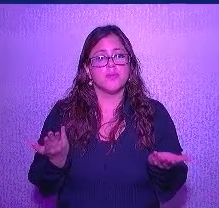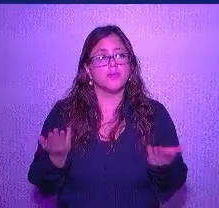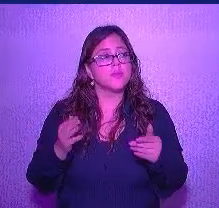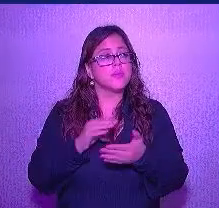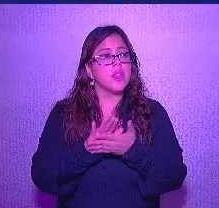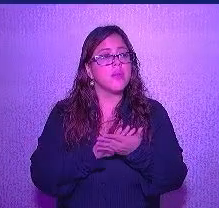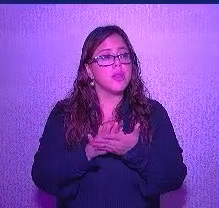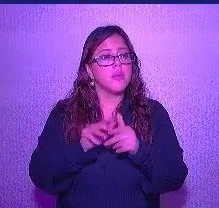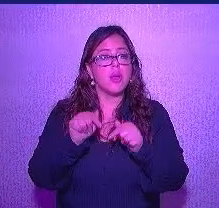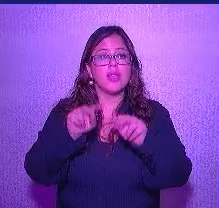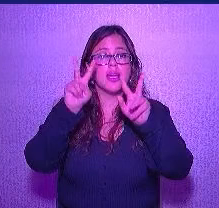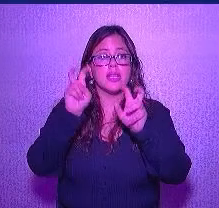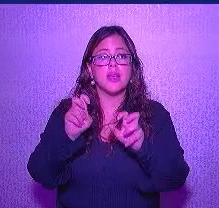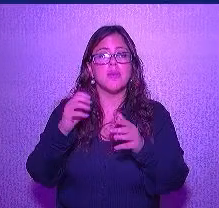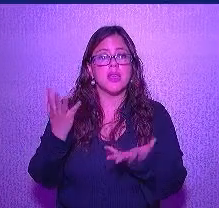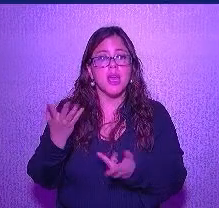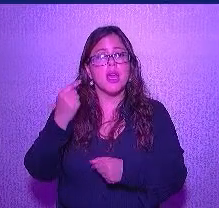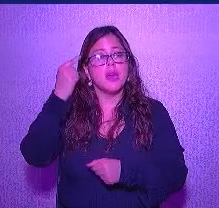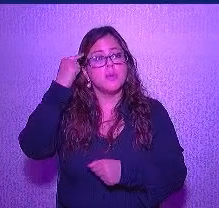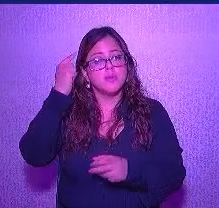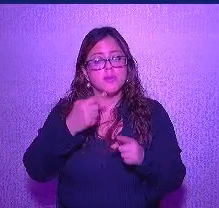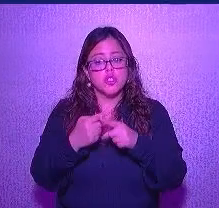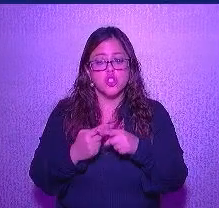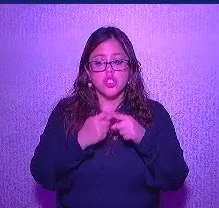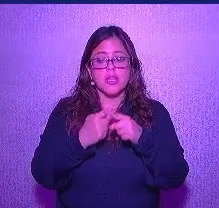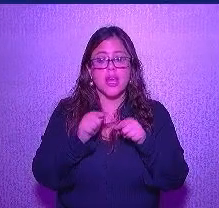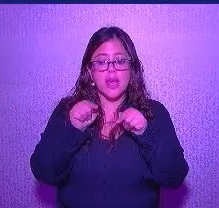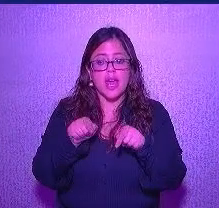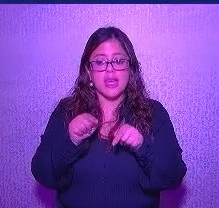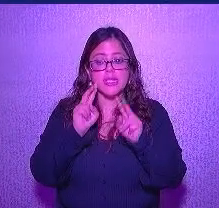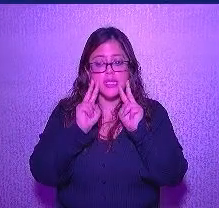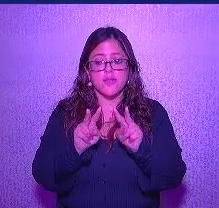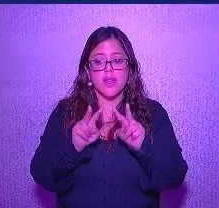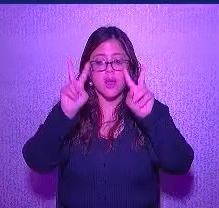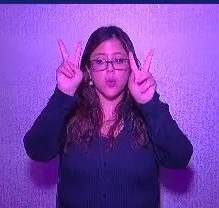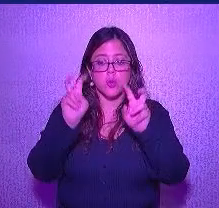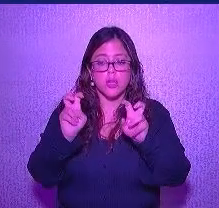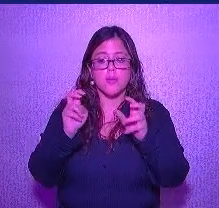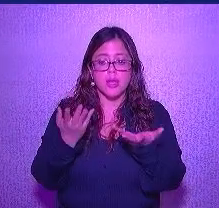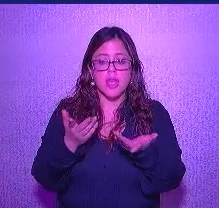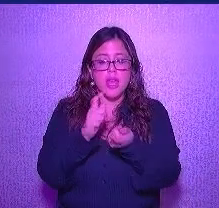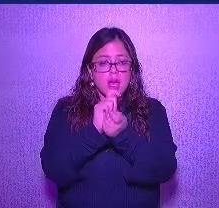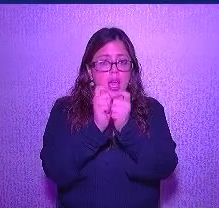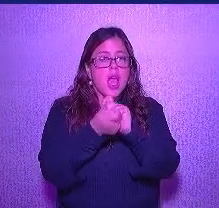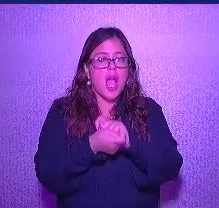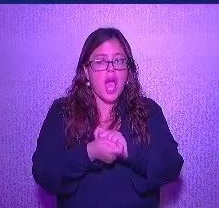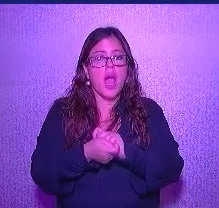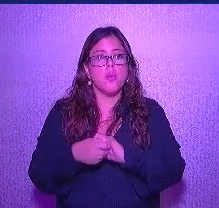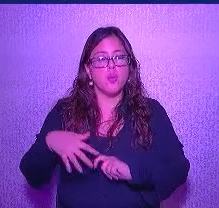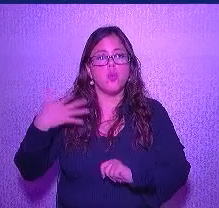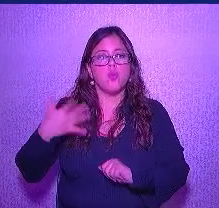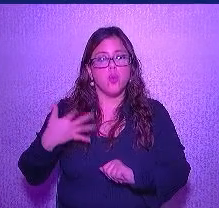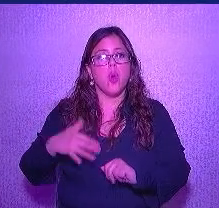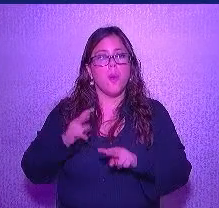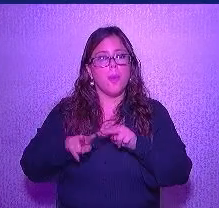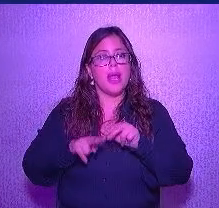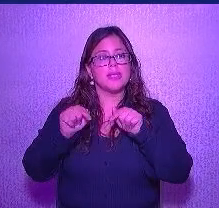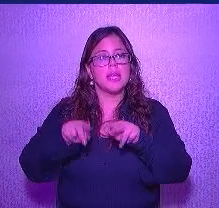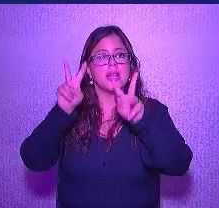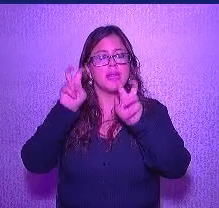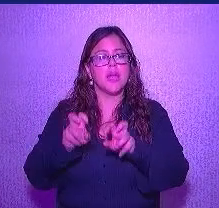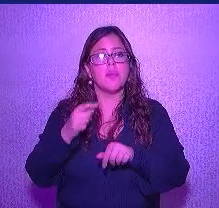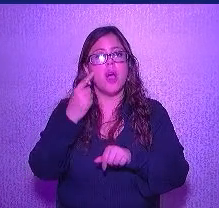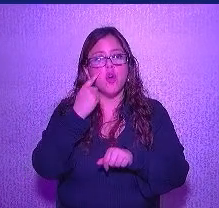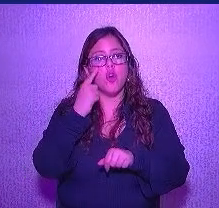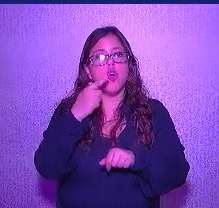cuando trazamos una visión a la sociedad hay claramente un contexto de evolución muy práctico para poder hacer esto en Cisco